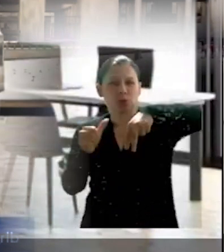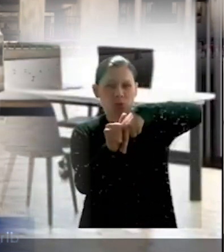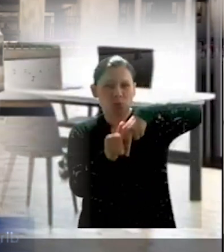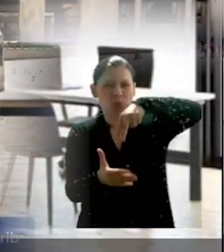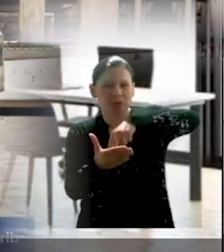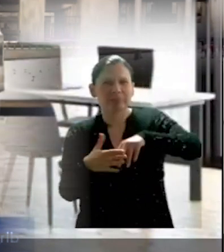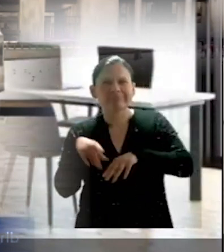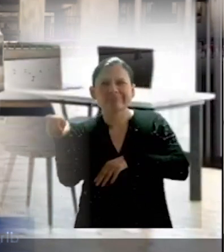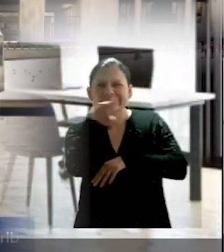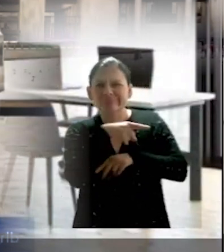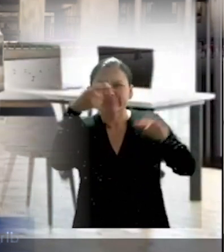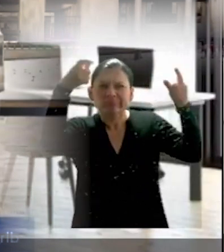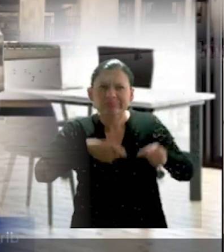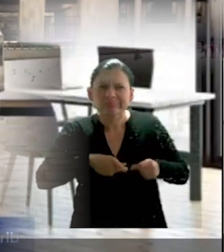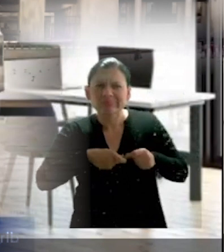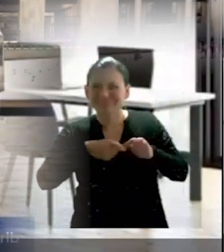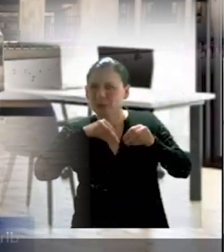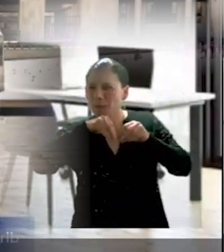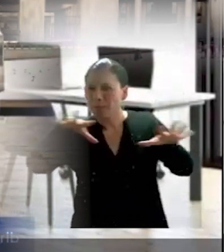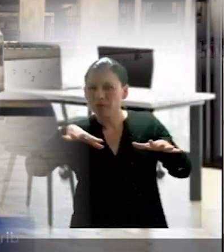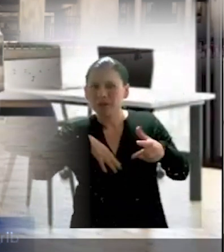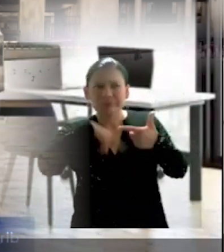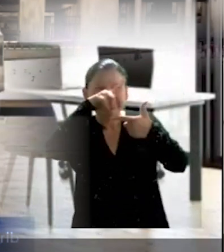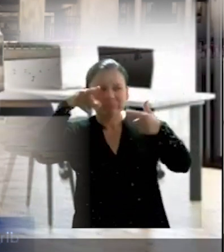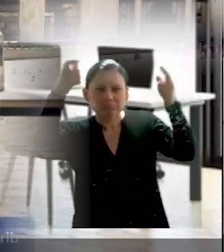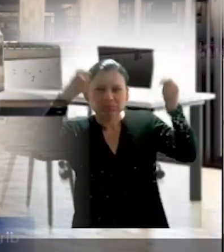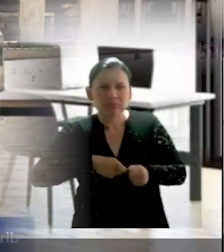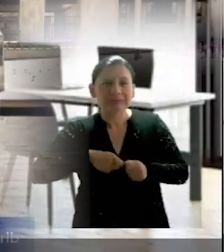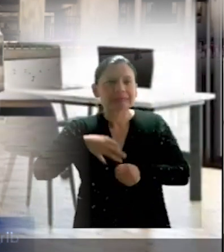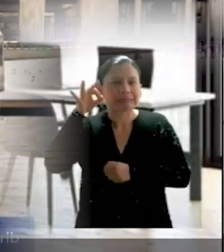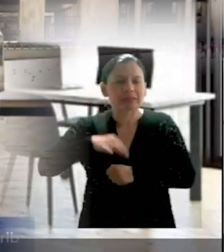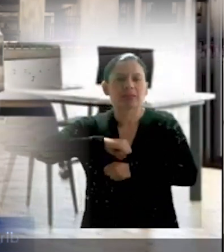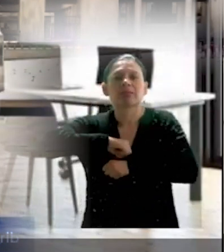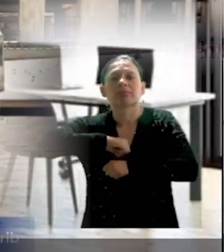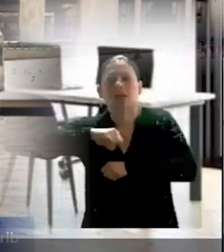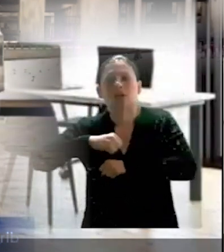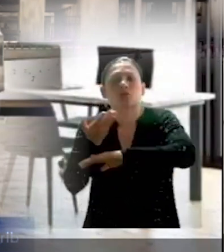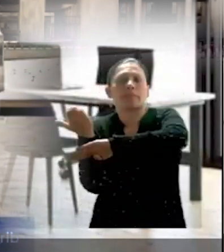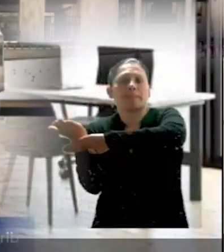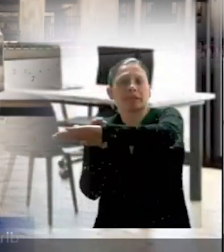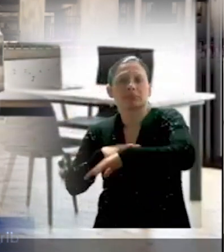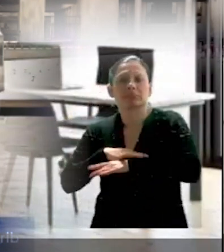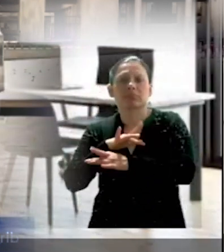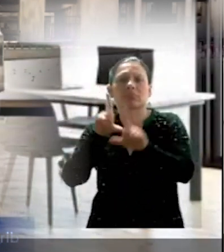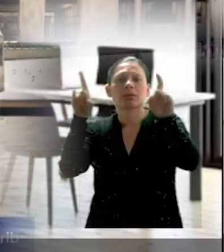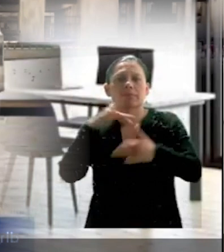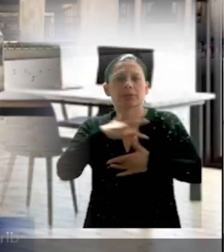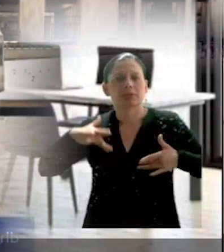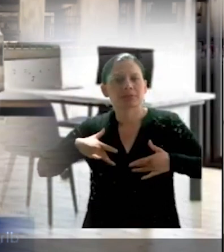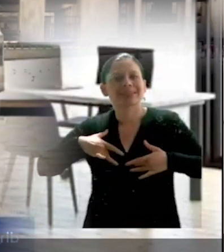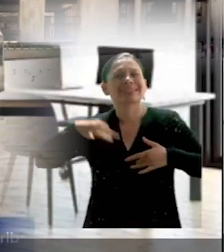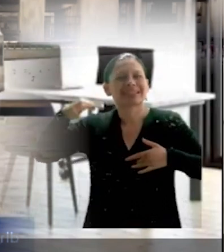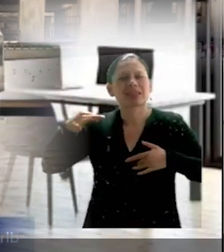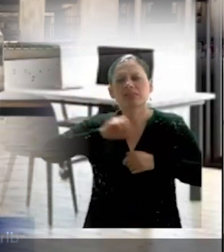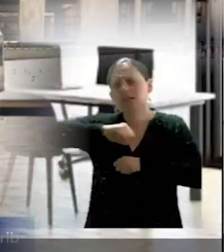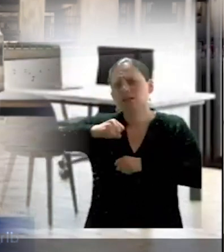publica, después del derecho de petición y los temas de salud, el derecho al debido proceso y sobre todo las